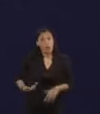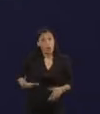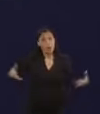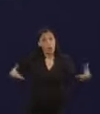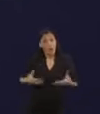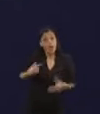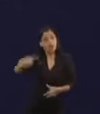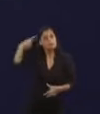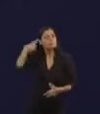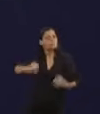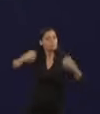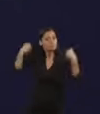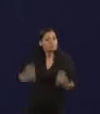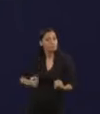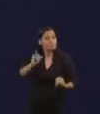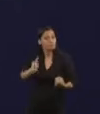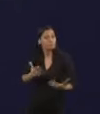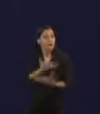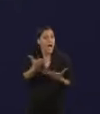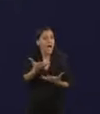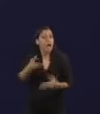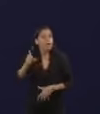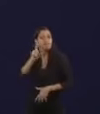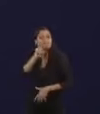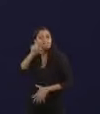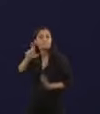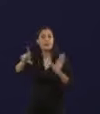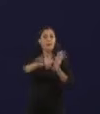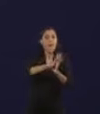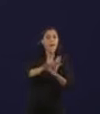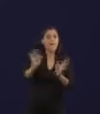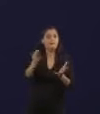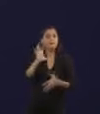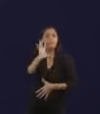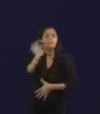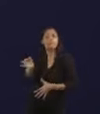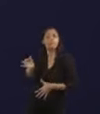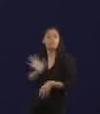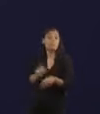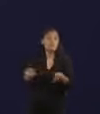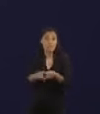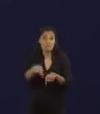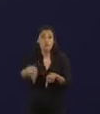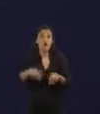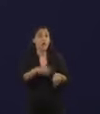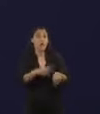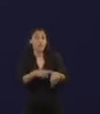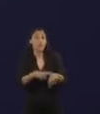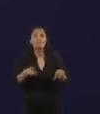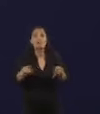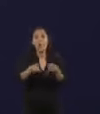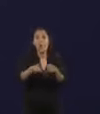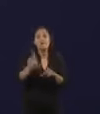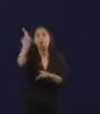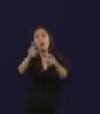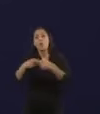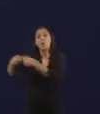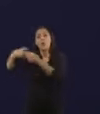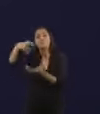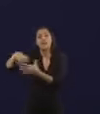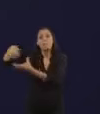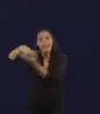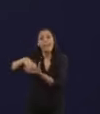es que ante un incumplimiento de la ley como puede darse ante una situación de cartelización el gobierno